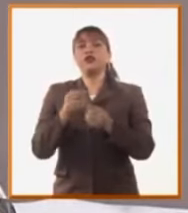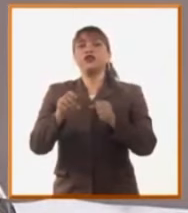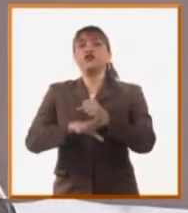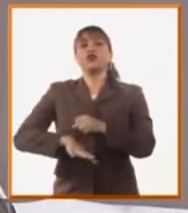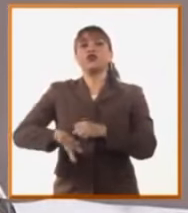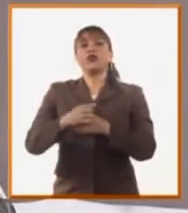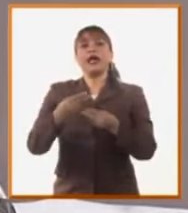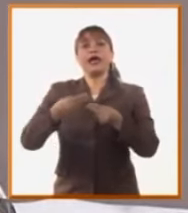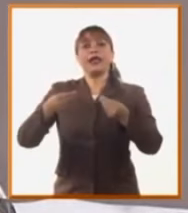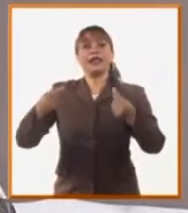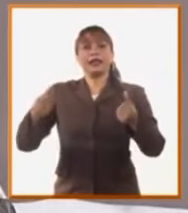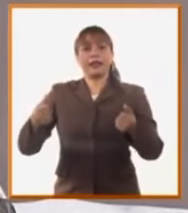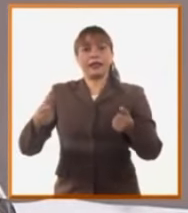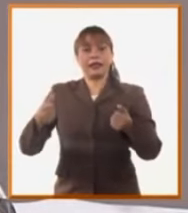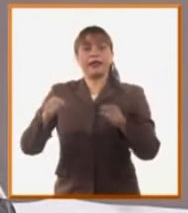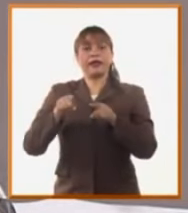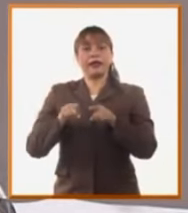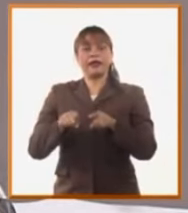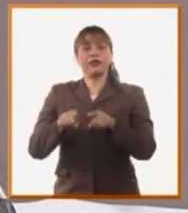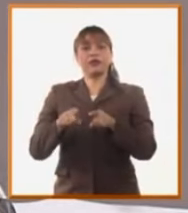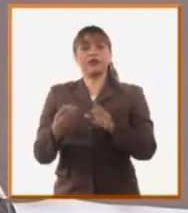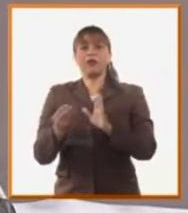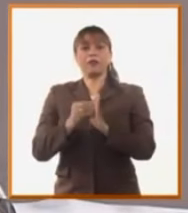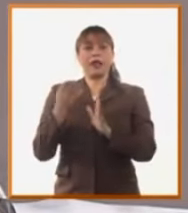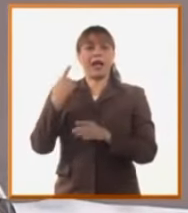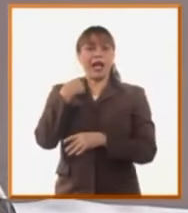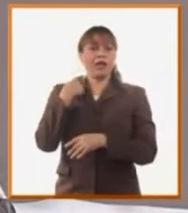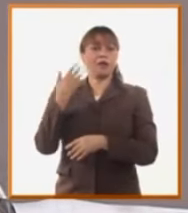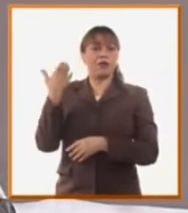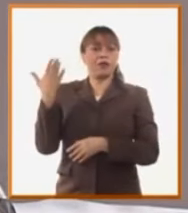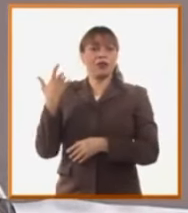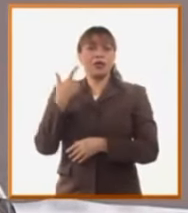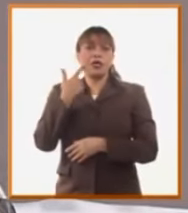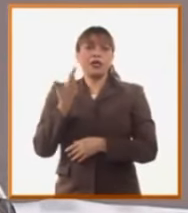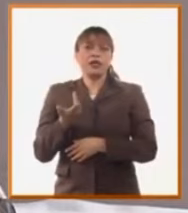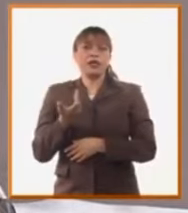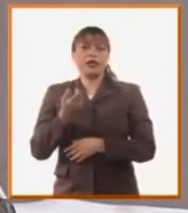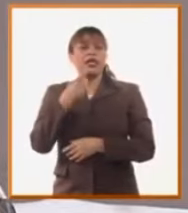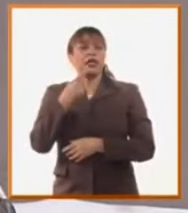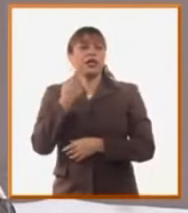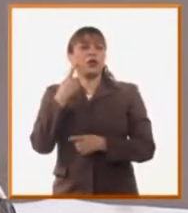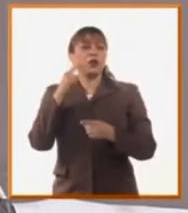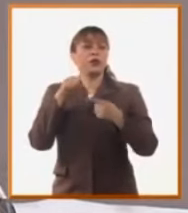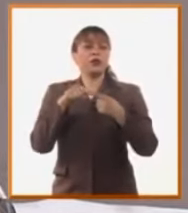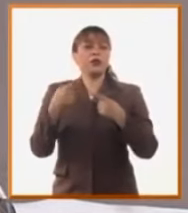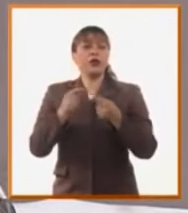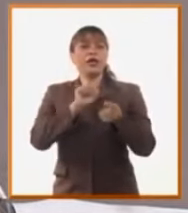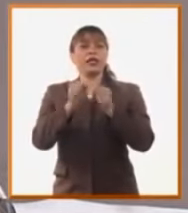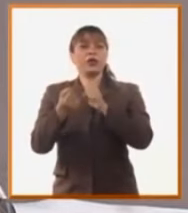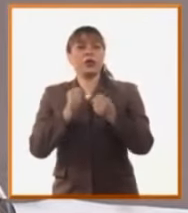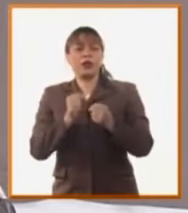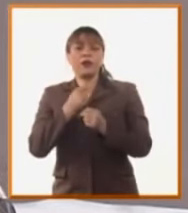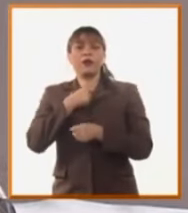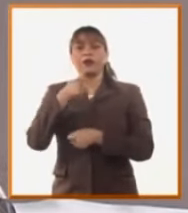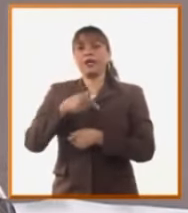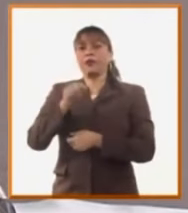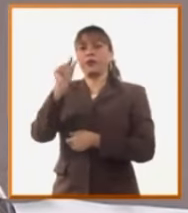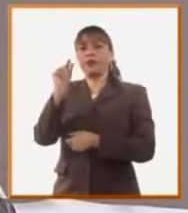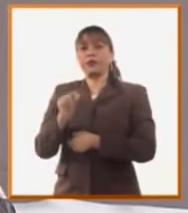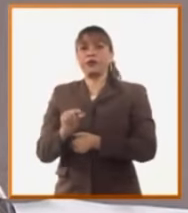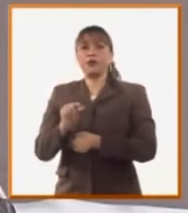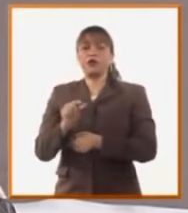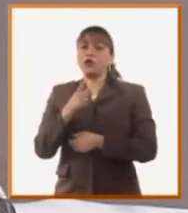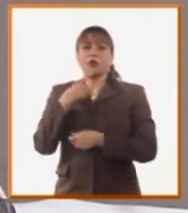viene implementando ya hace algunos años que no tiene un interés recaudatorio sino más bien regulatorio de que las personas no